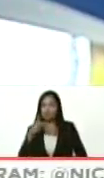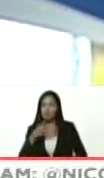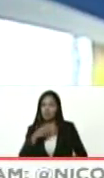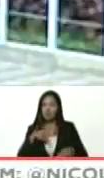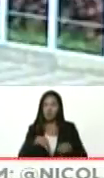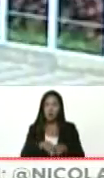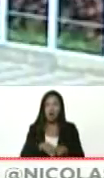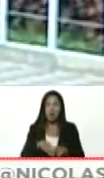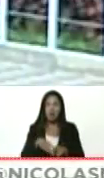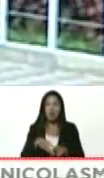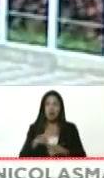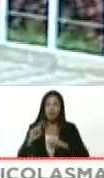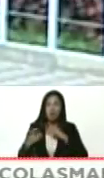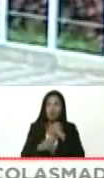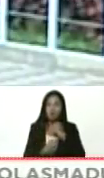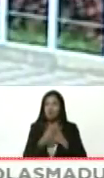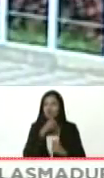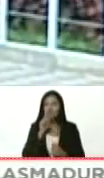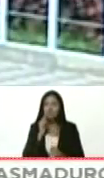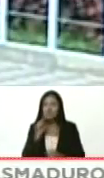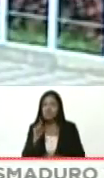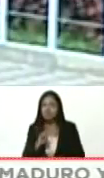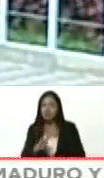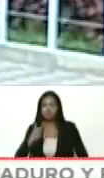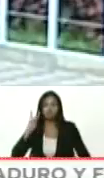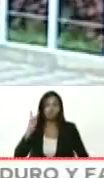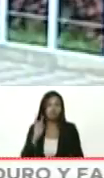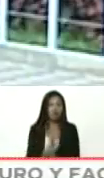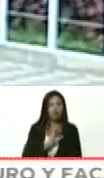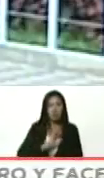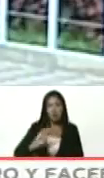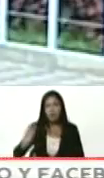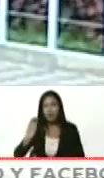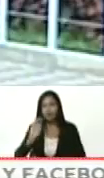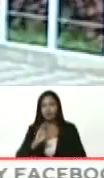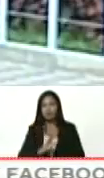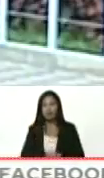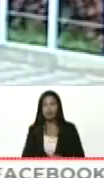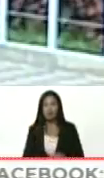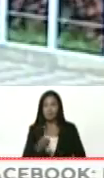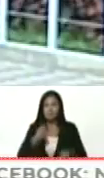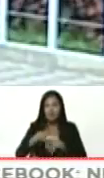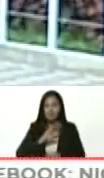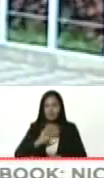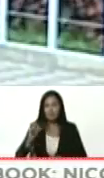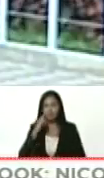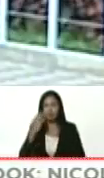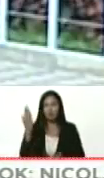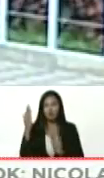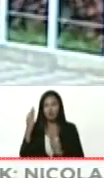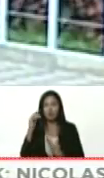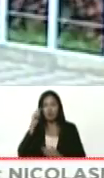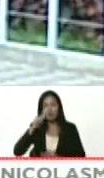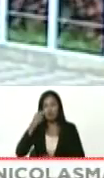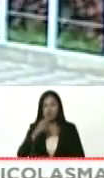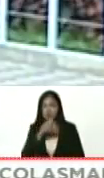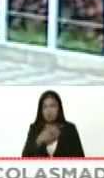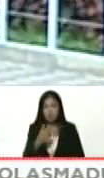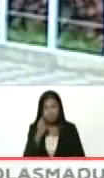Guaidó. ¿Cómo se llama eso? Traición a la patria, vende patria. Vamos a ver el video. ¿Quieren